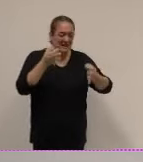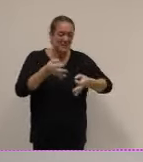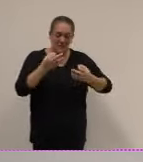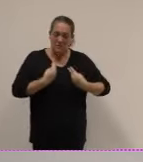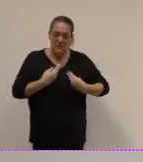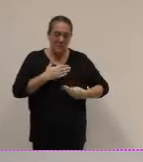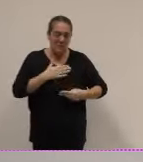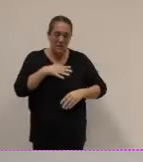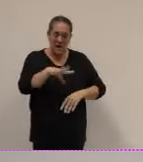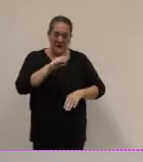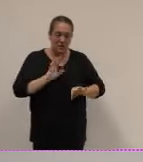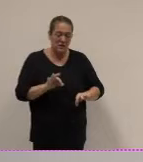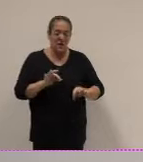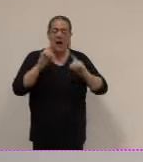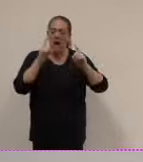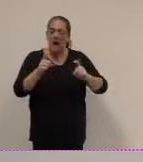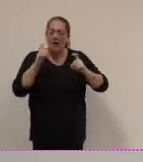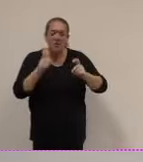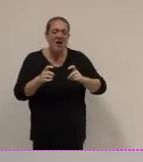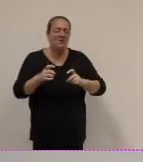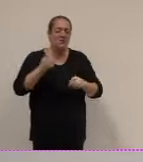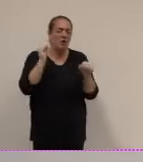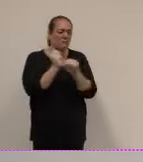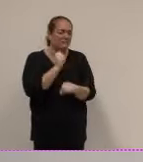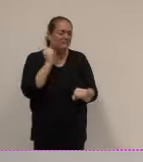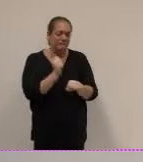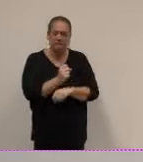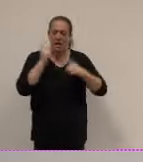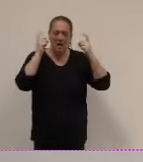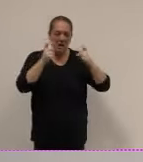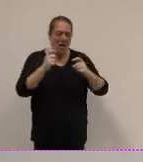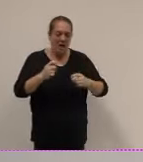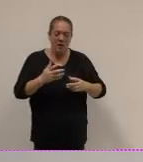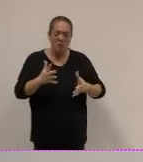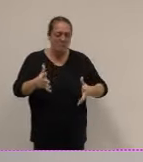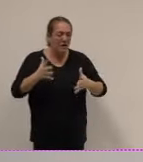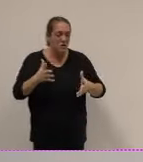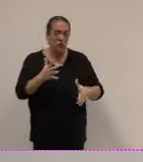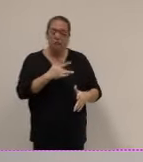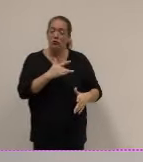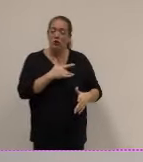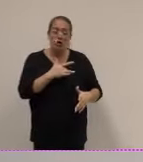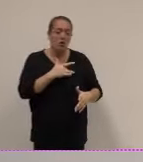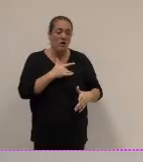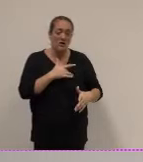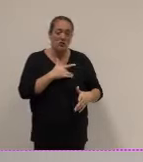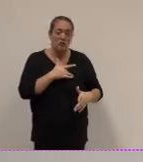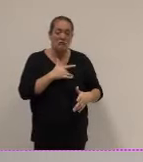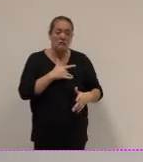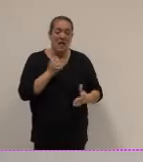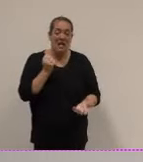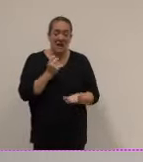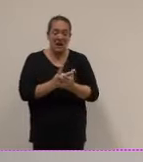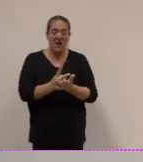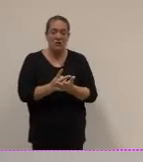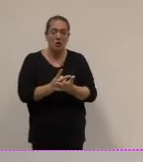vida, desde el esfuerzo, la constancia y la pasión y poniendo el corazón en cada uno de los retos que